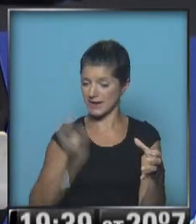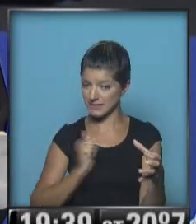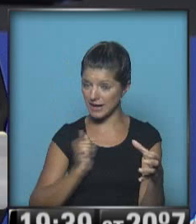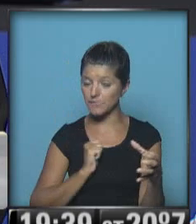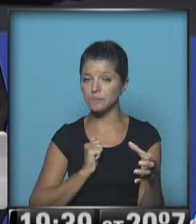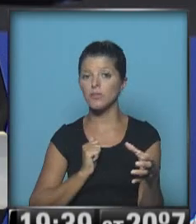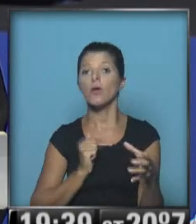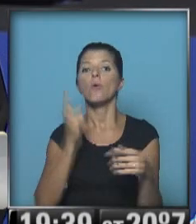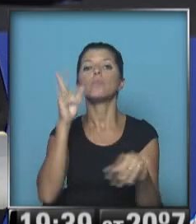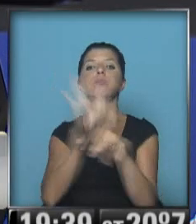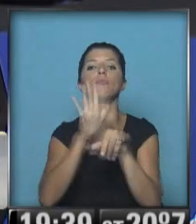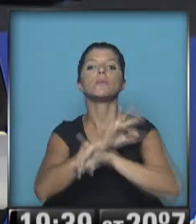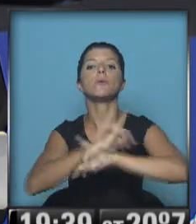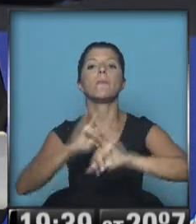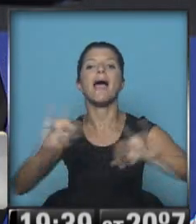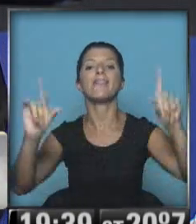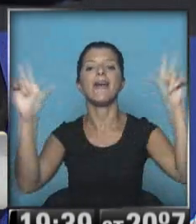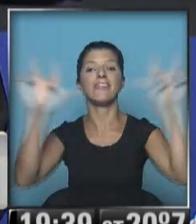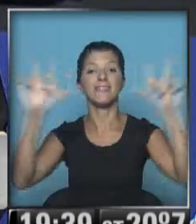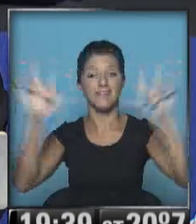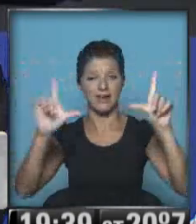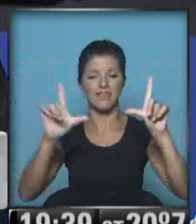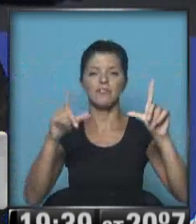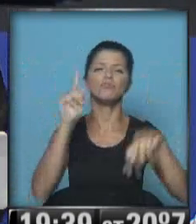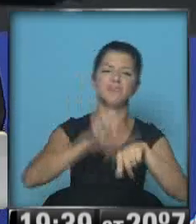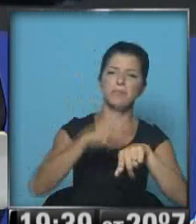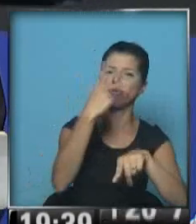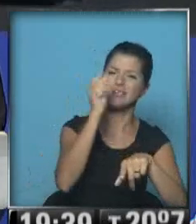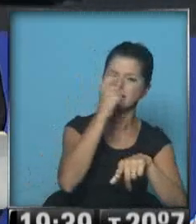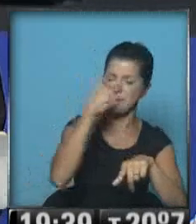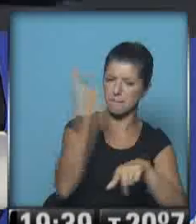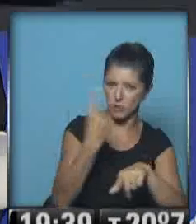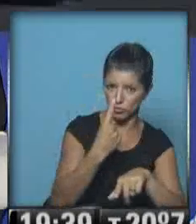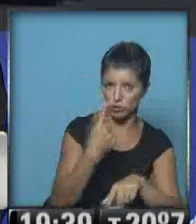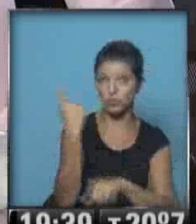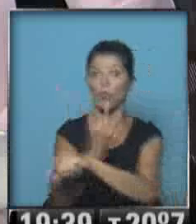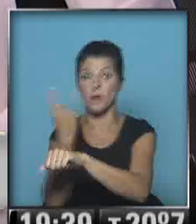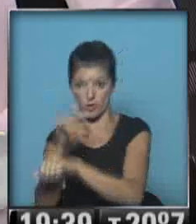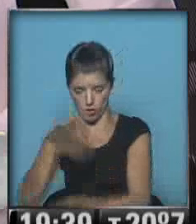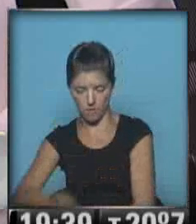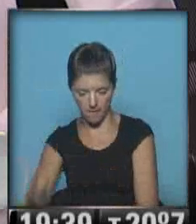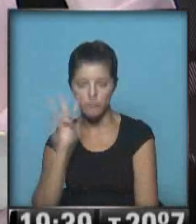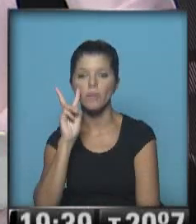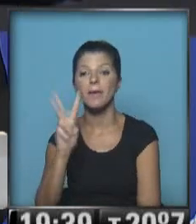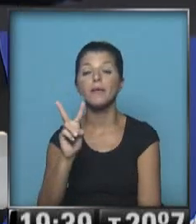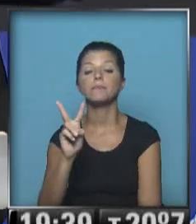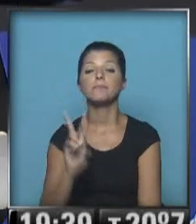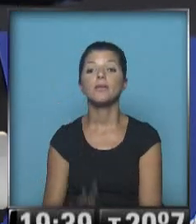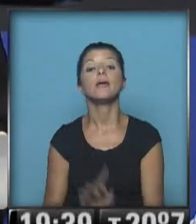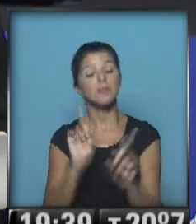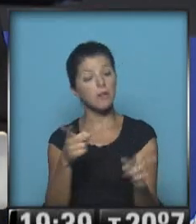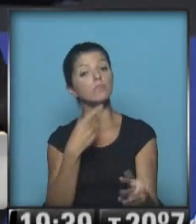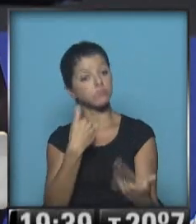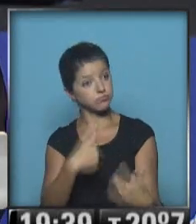un spot televisivo de 30 minutos una hora qué es lo que vamos a ver hoy y además ya le promete